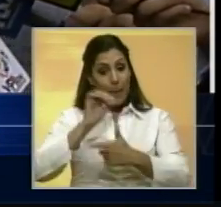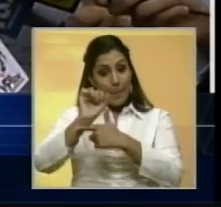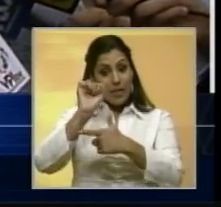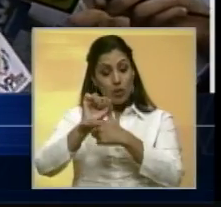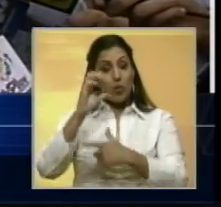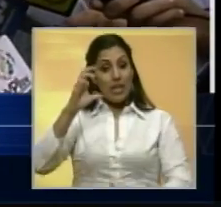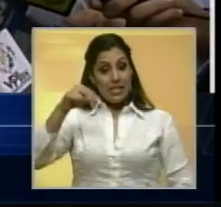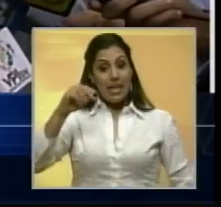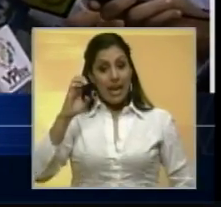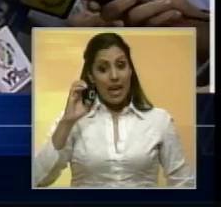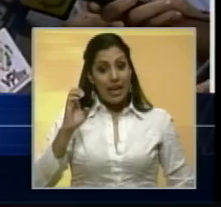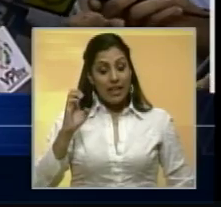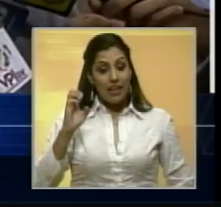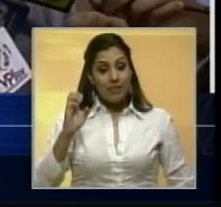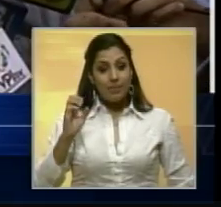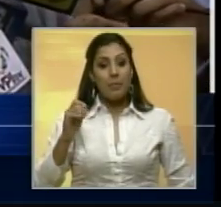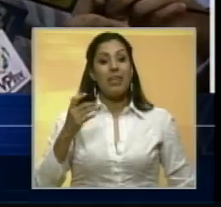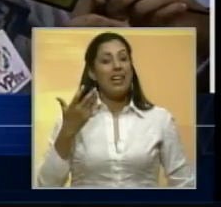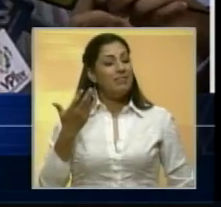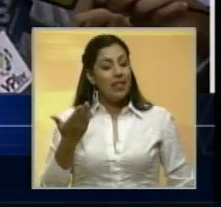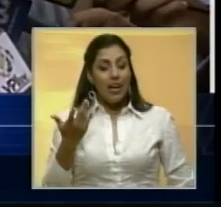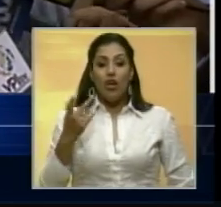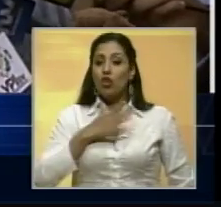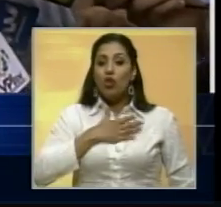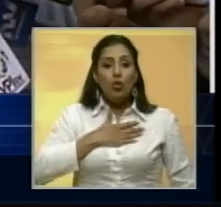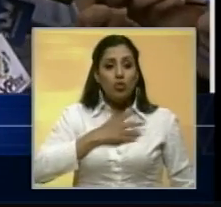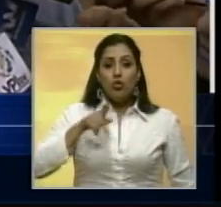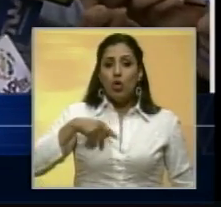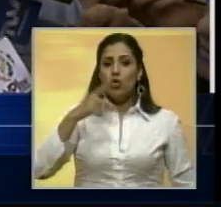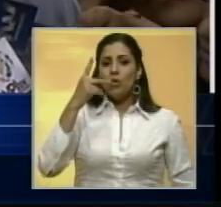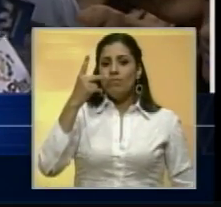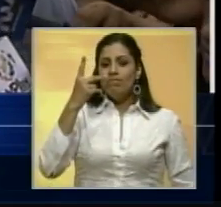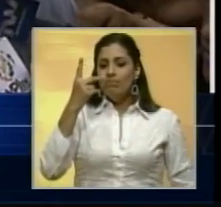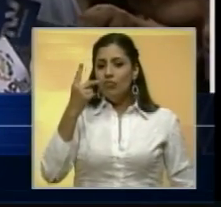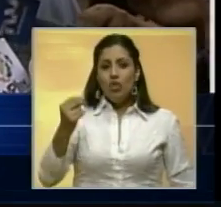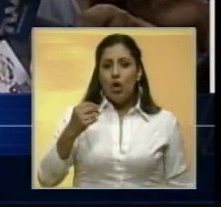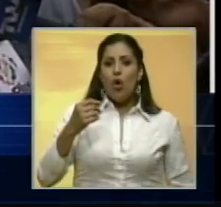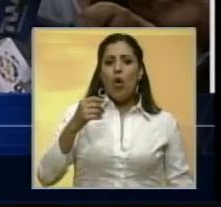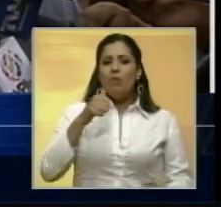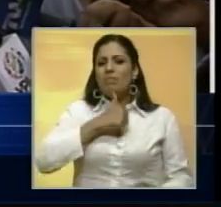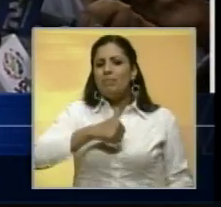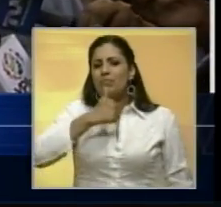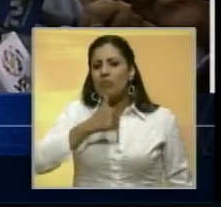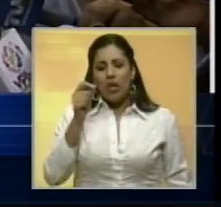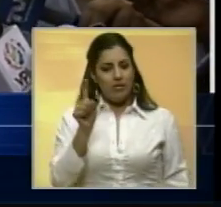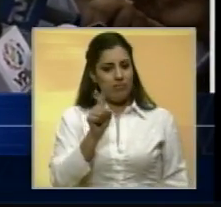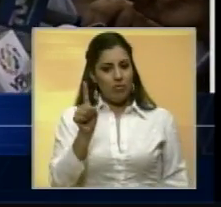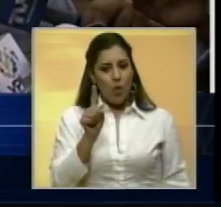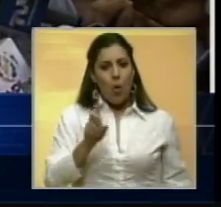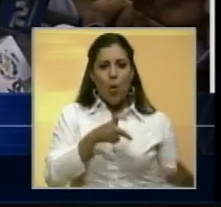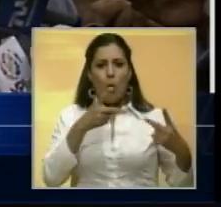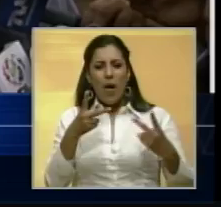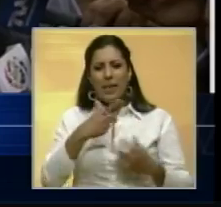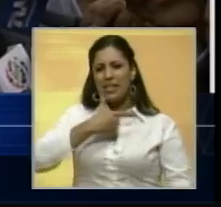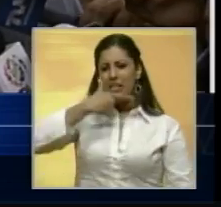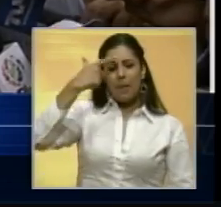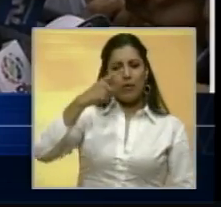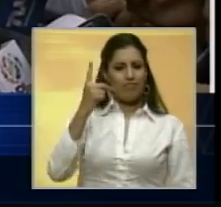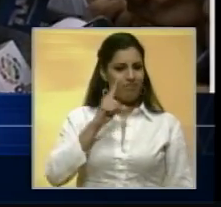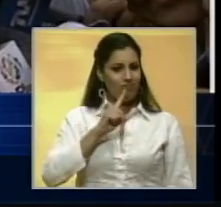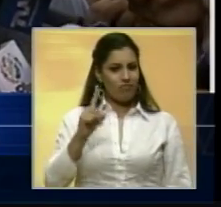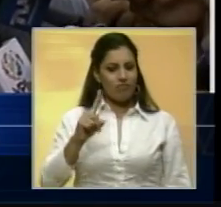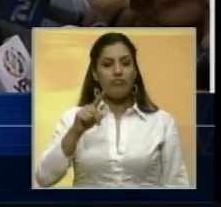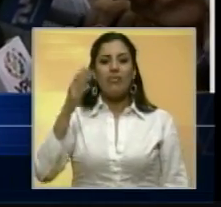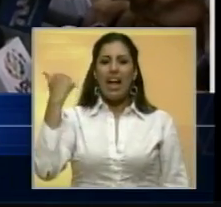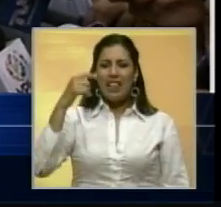PSUVistas en el Consejo Nacional Electoral que no vamos a tolerar una nueva sinvergüenzura